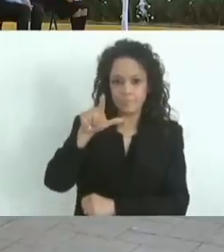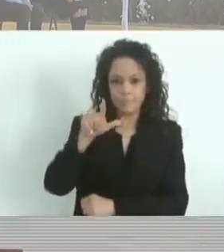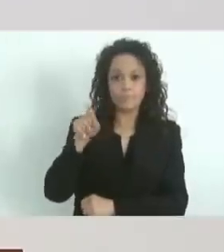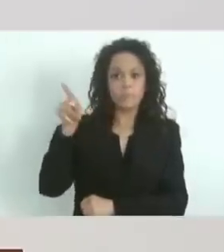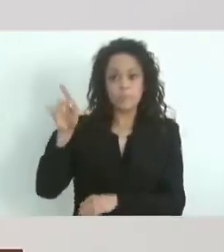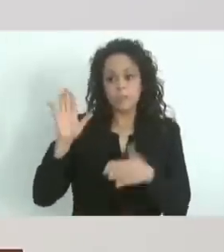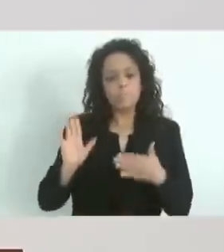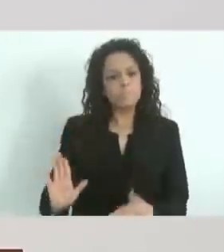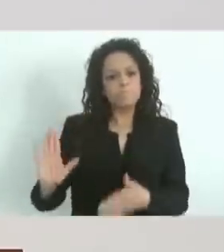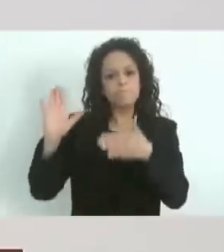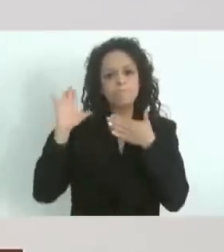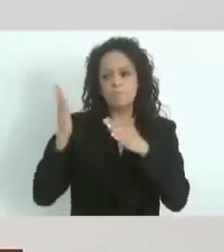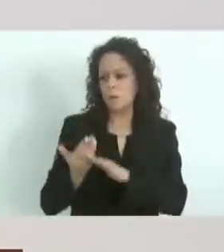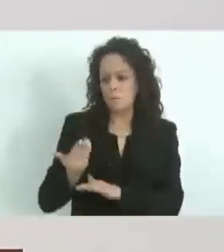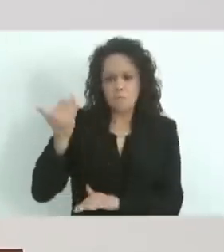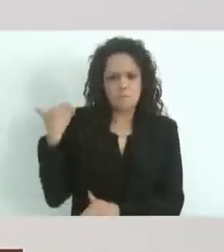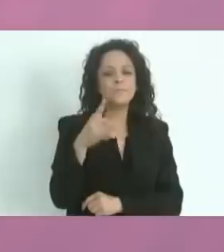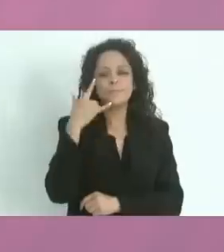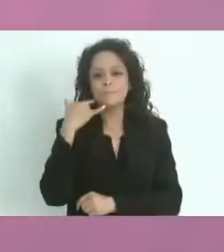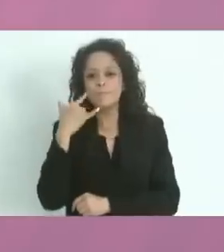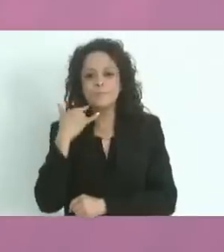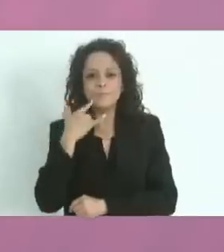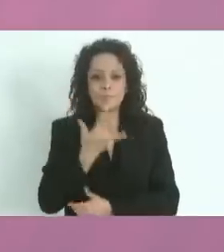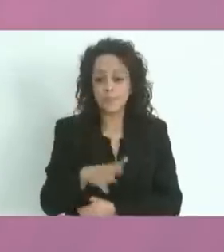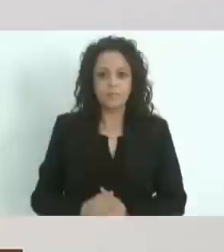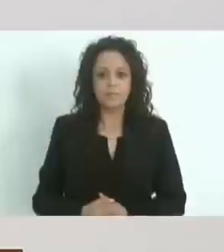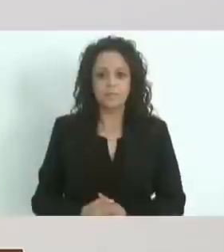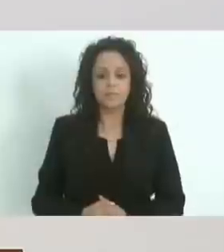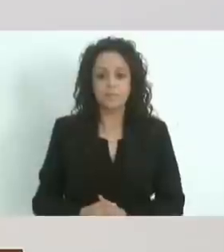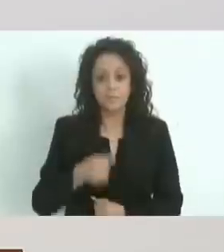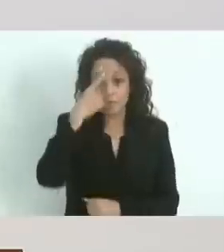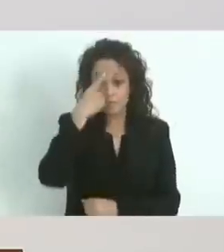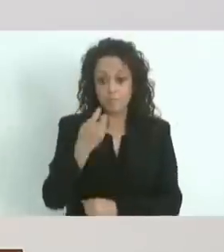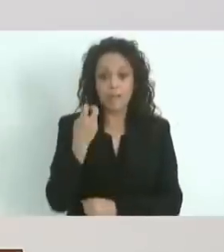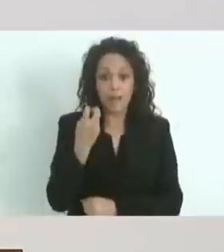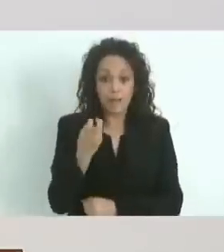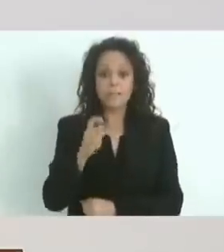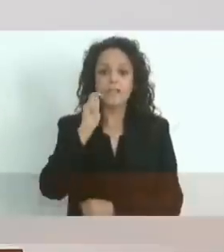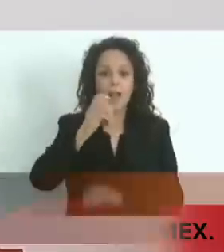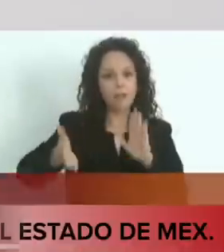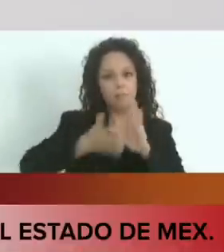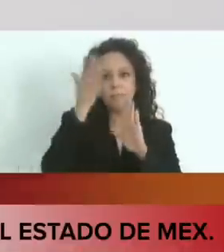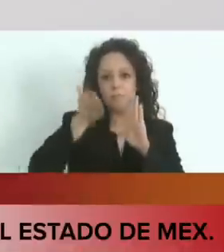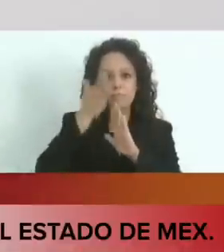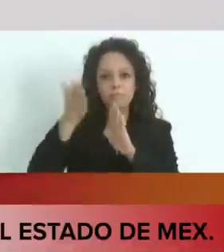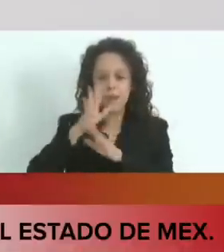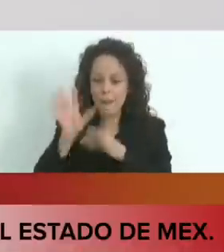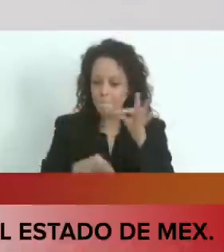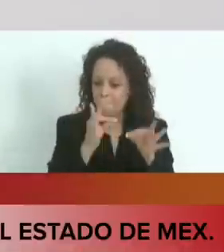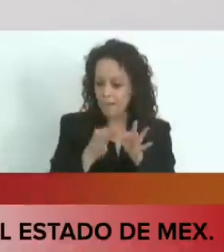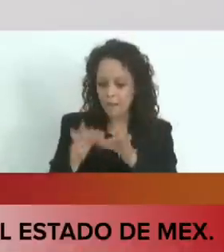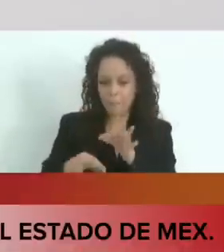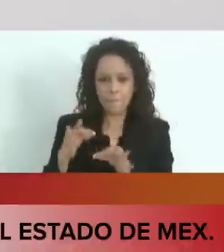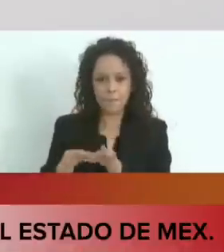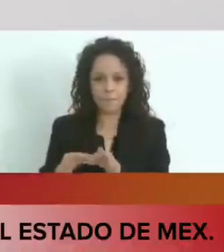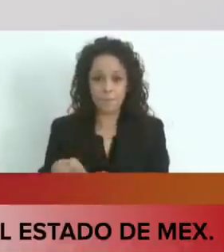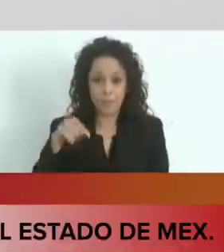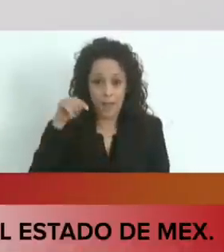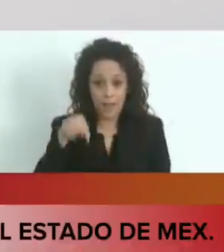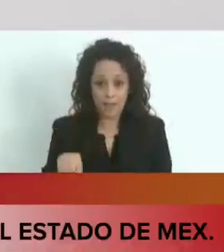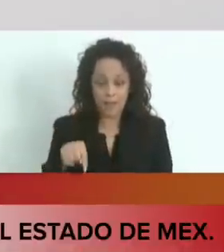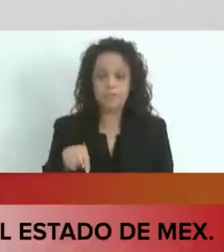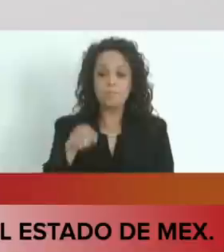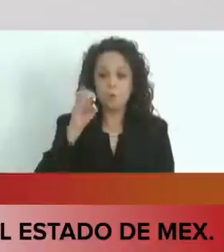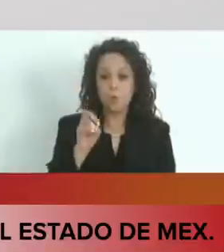algunos meses para concluir esta obra y dejar aquí en el oriente del Estado de